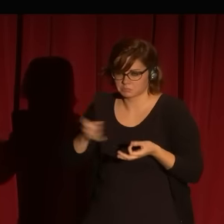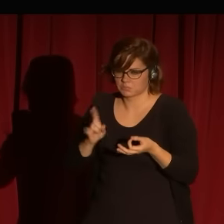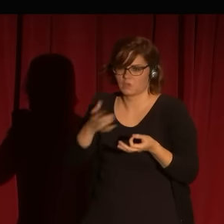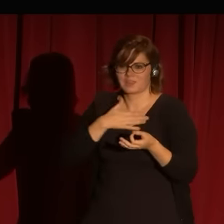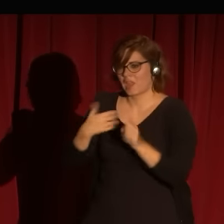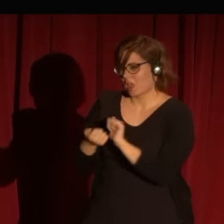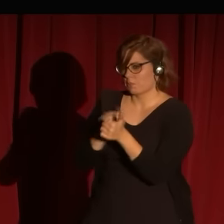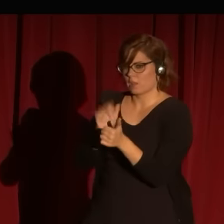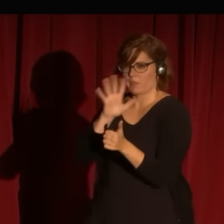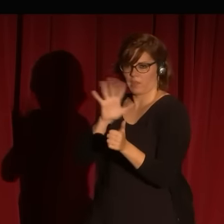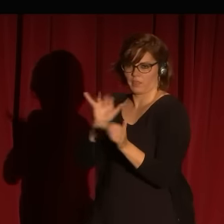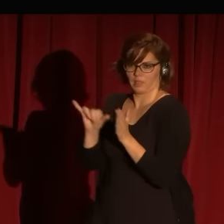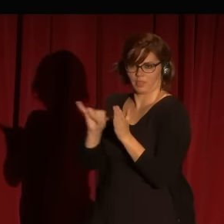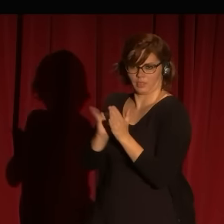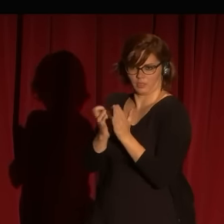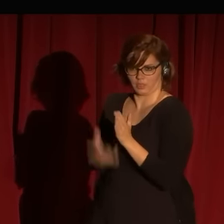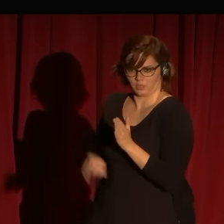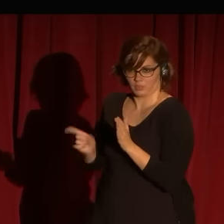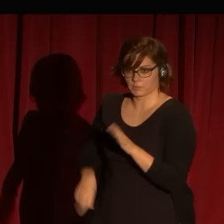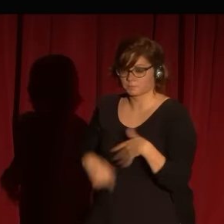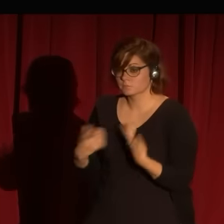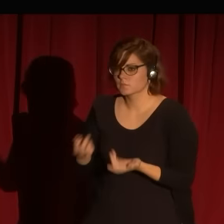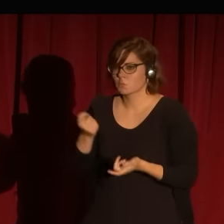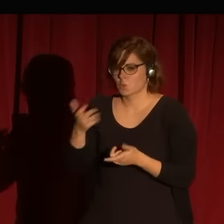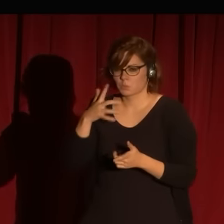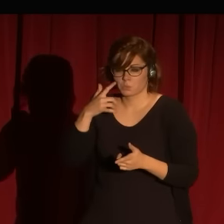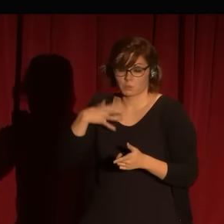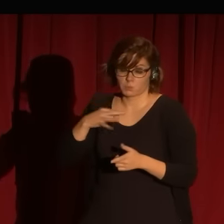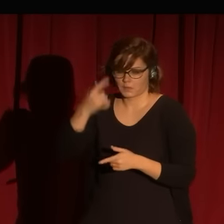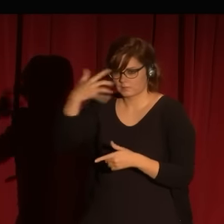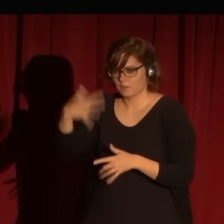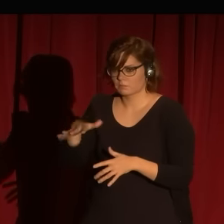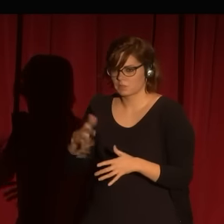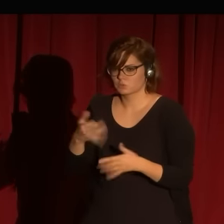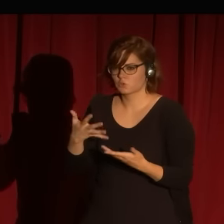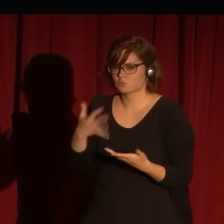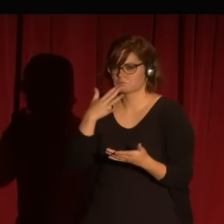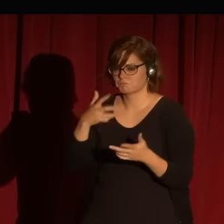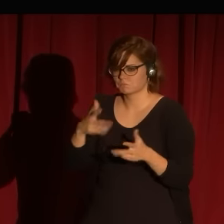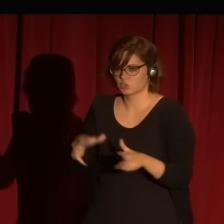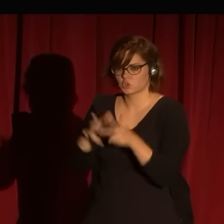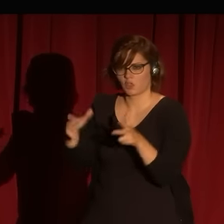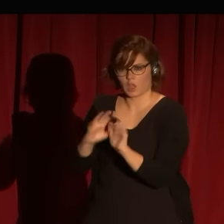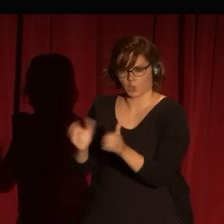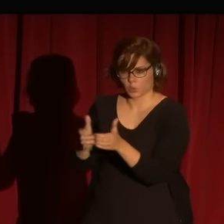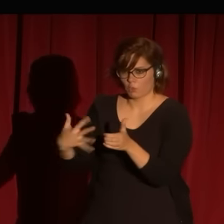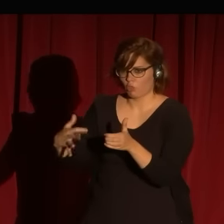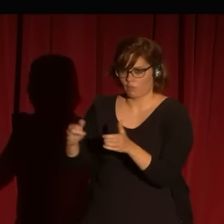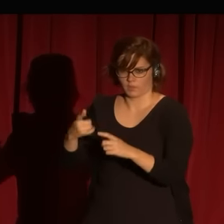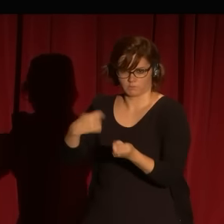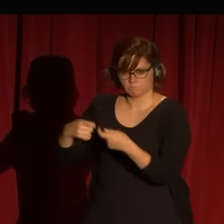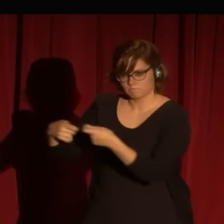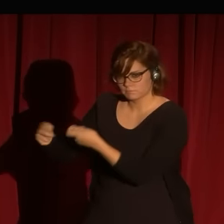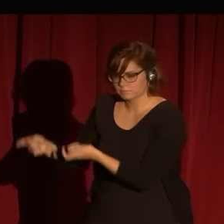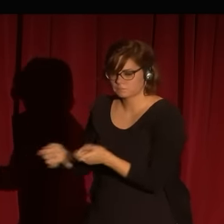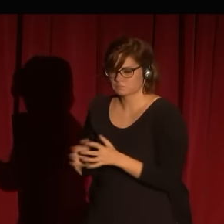para aparecer próximos a él no y bueno así un poquito podemos ir ubicando el segmento Social para el que se están pintando